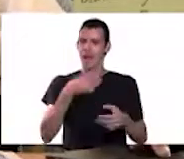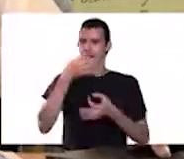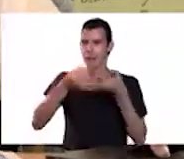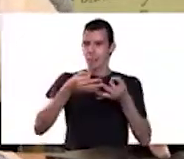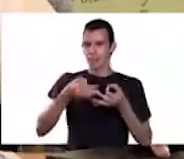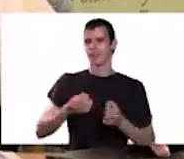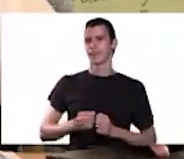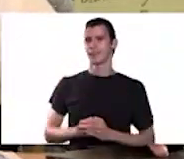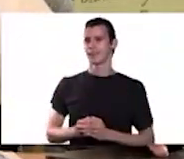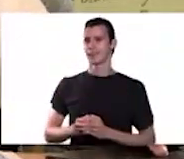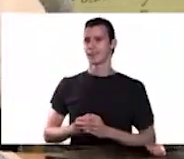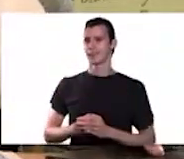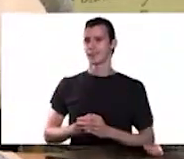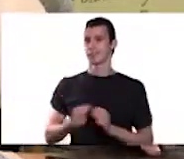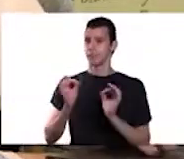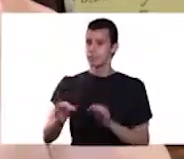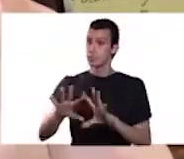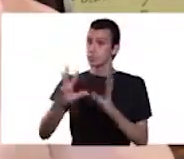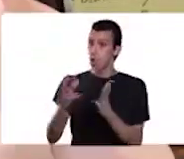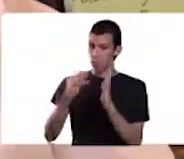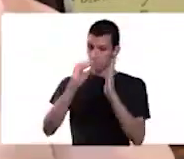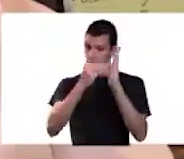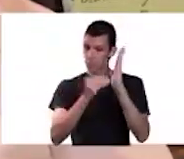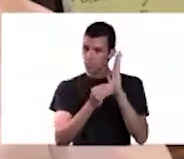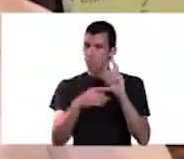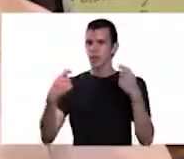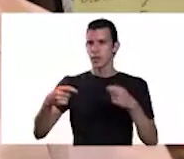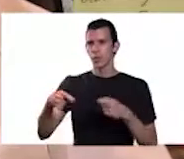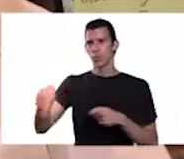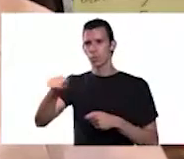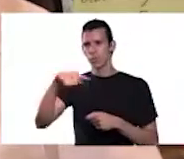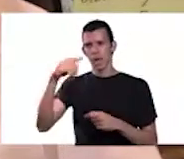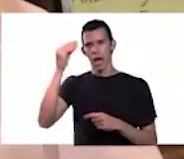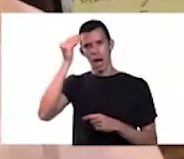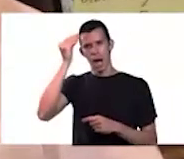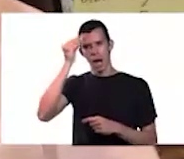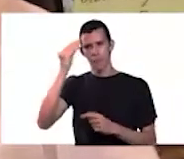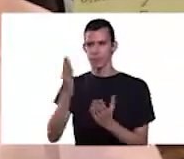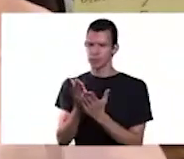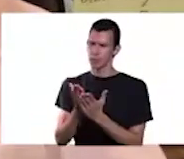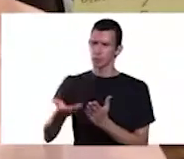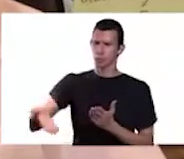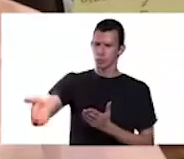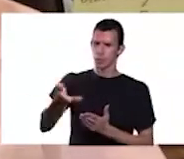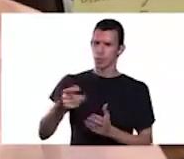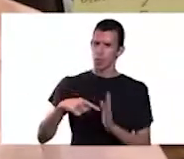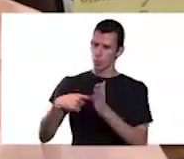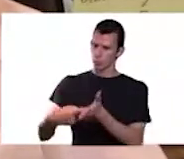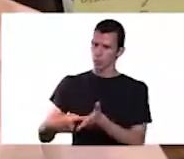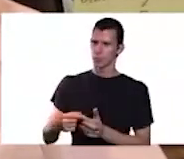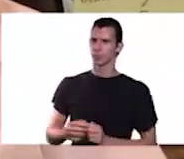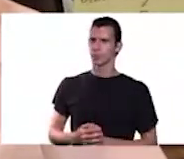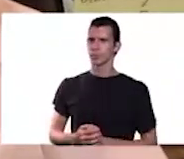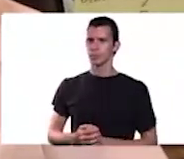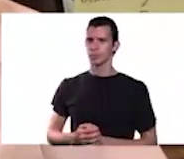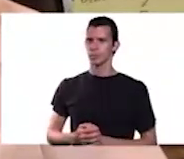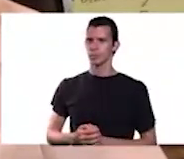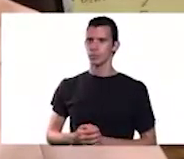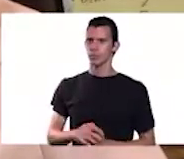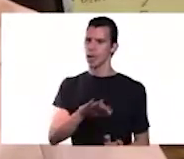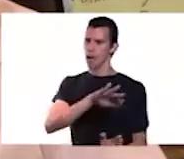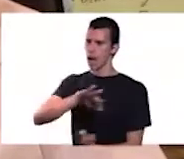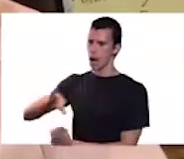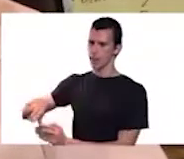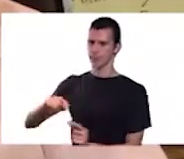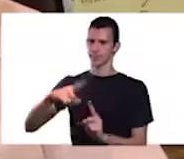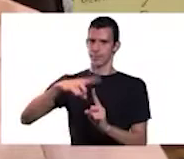analizarse, por lo tanto, lo estamos recomendando. En ejercicio, ¿qué le planteamos? Ejemplificar en su localidad el